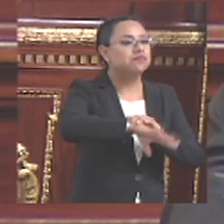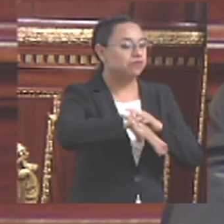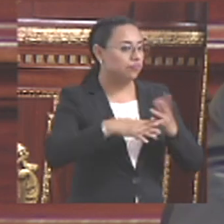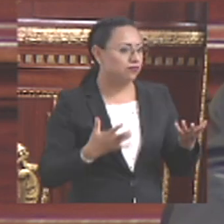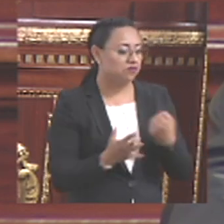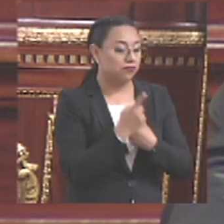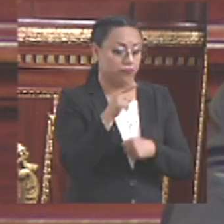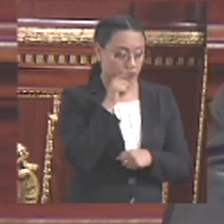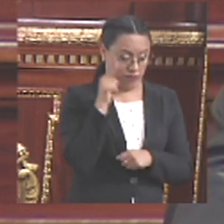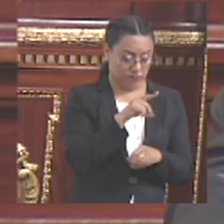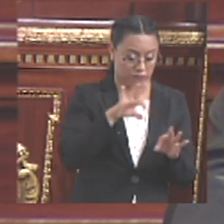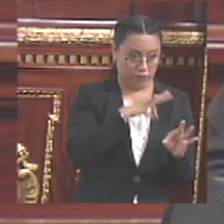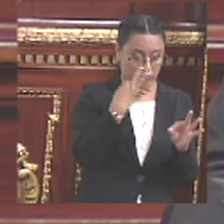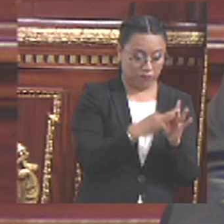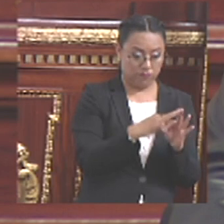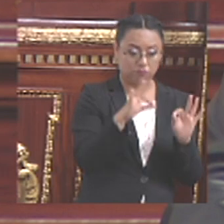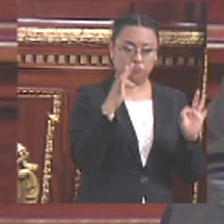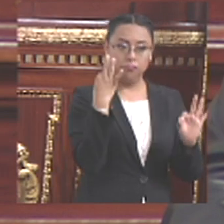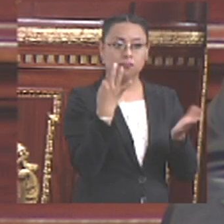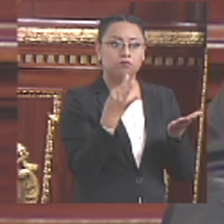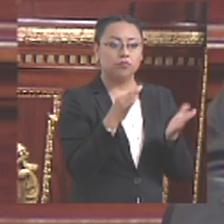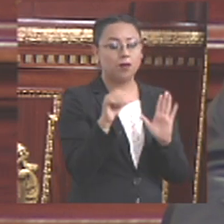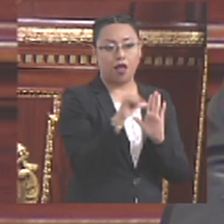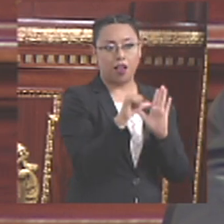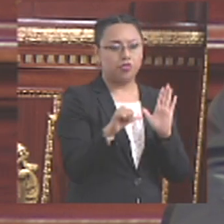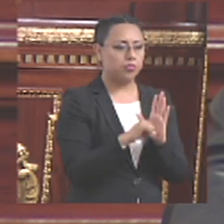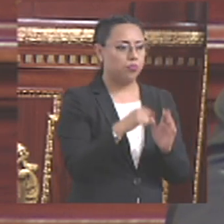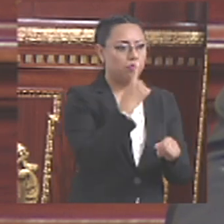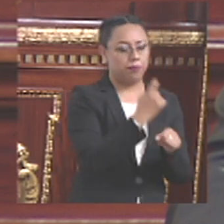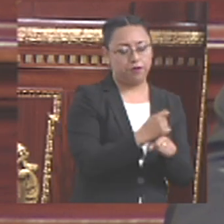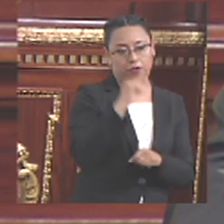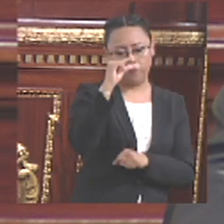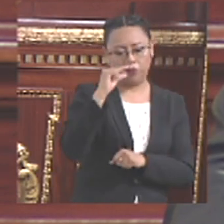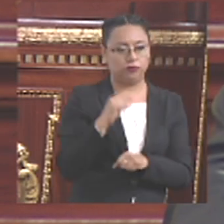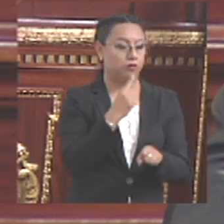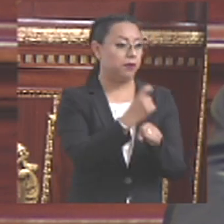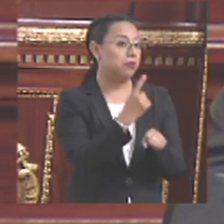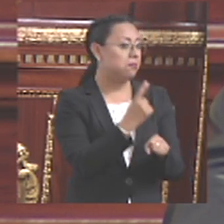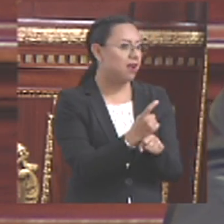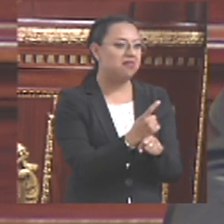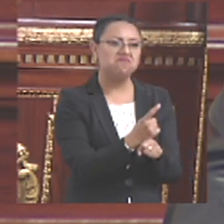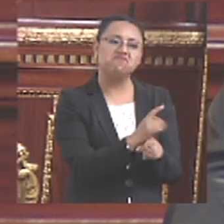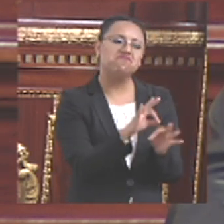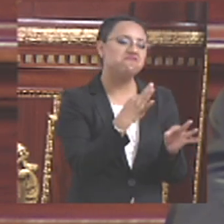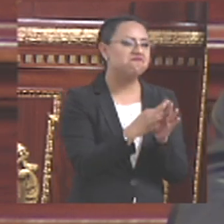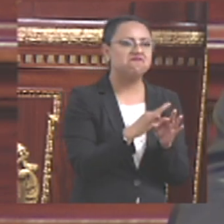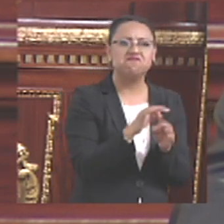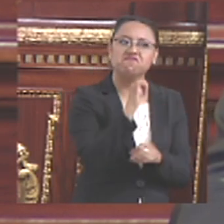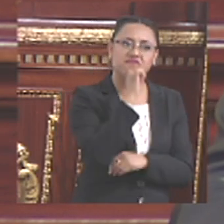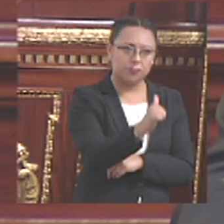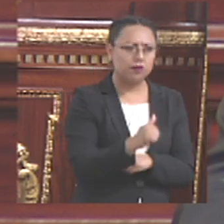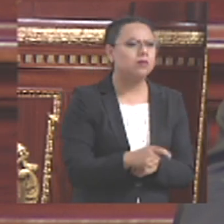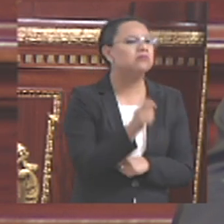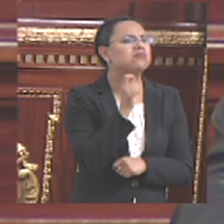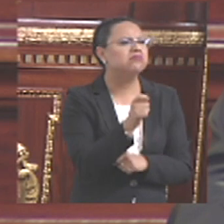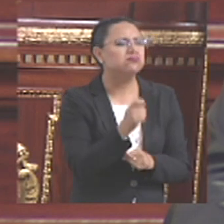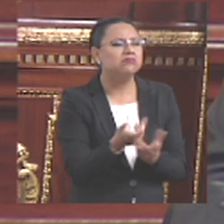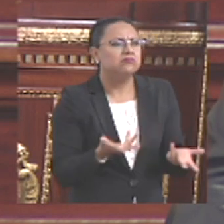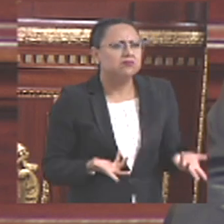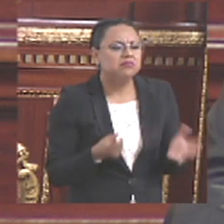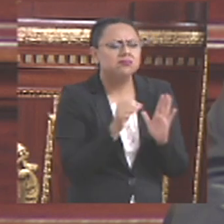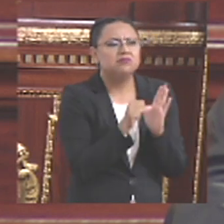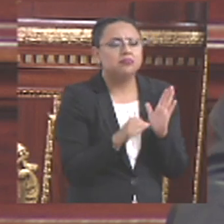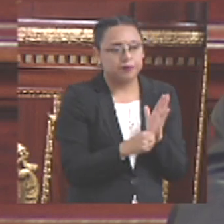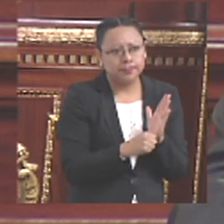con lo señalado en su artículo primero, fracción primera, garantizar el pleno ejercicio de los derechos de las personas